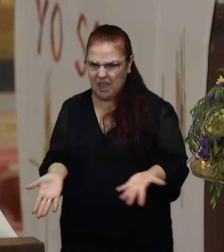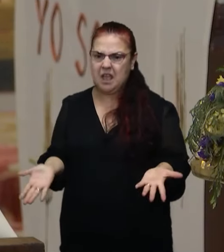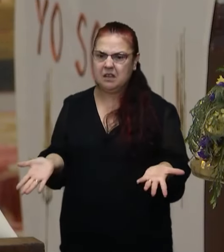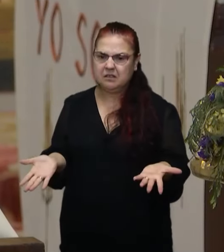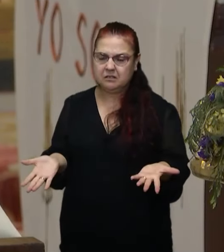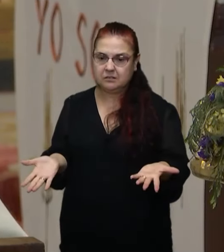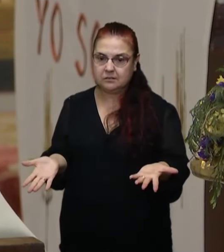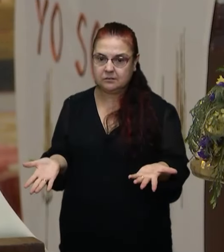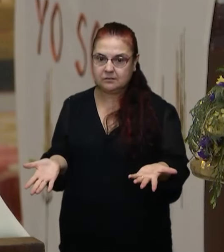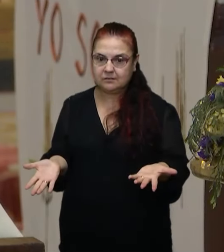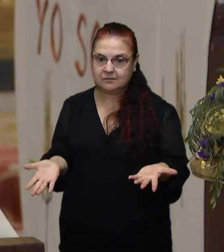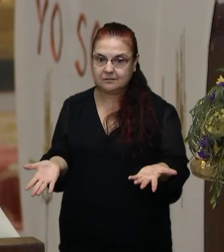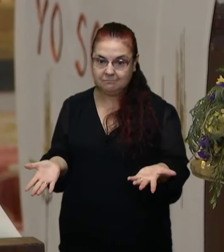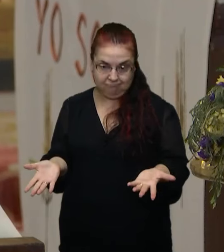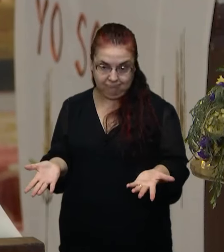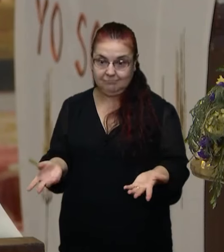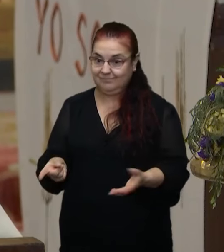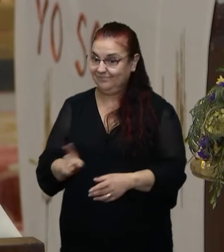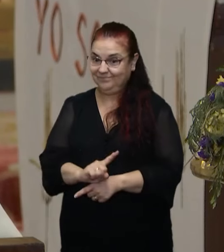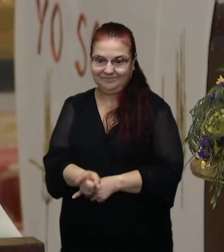Bueno, pues no es tan fea.